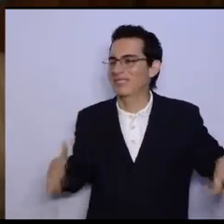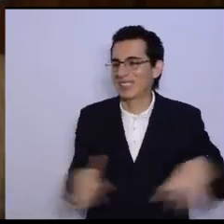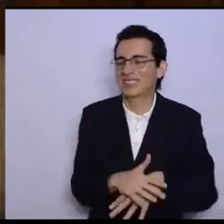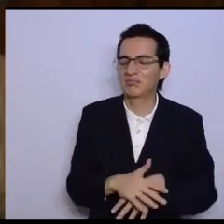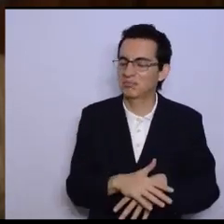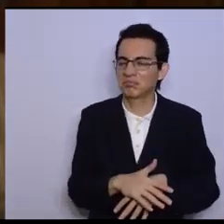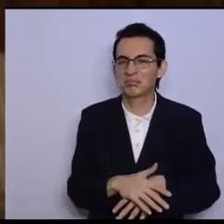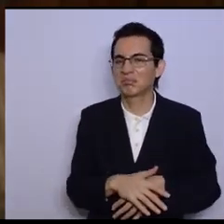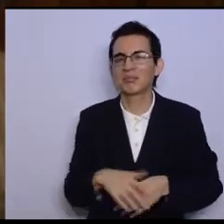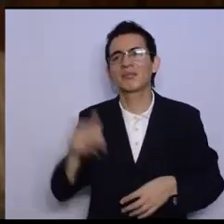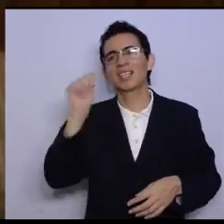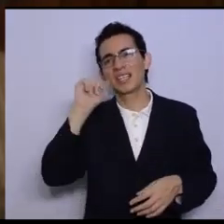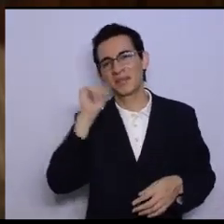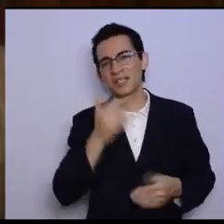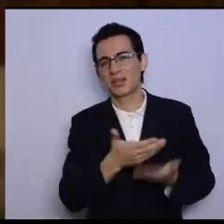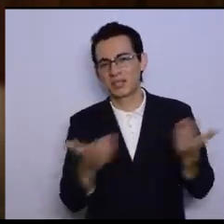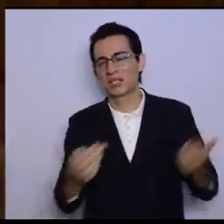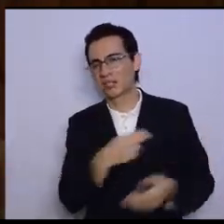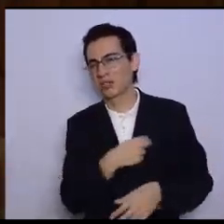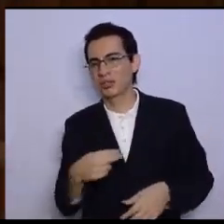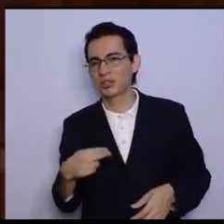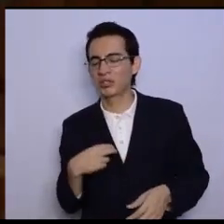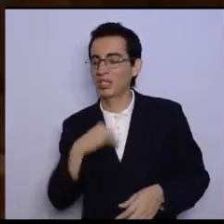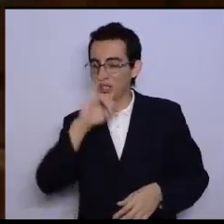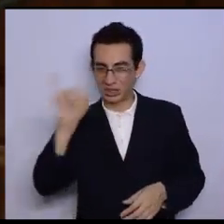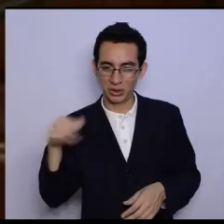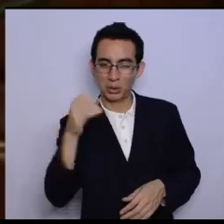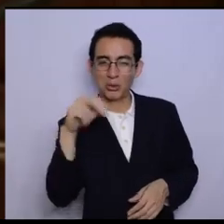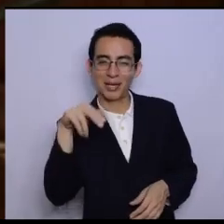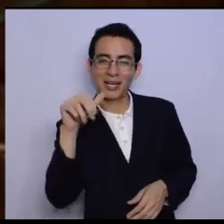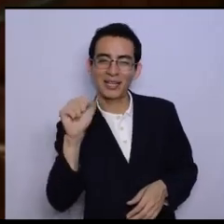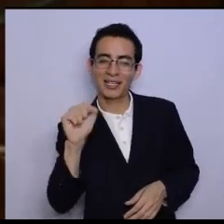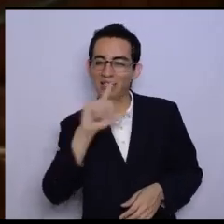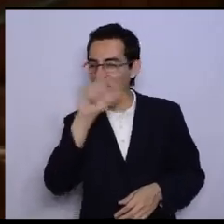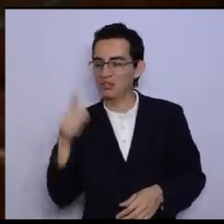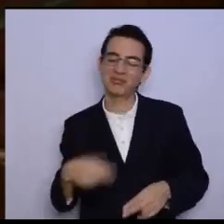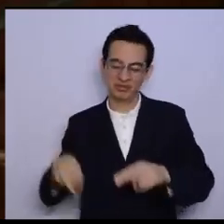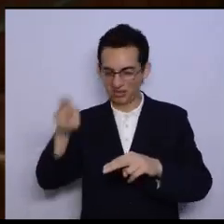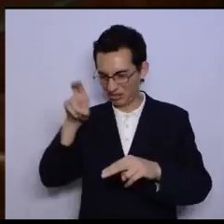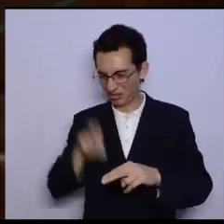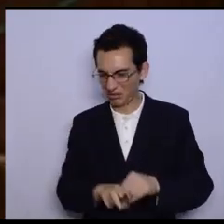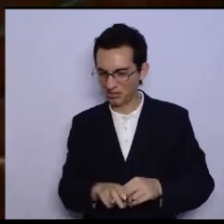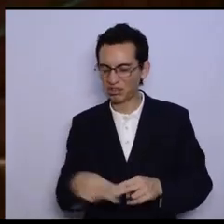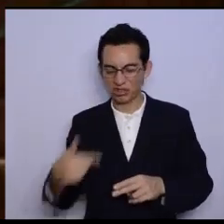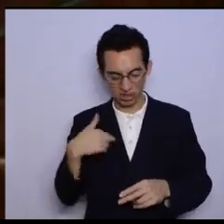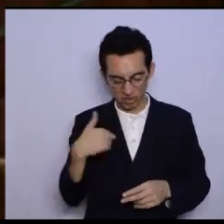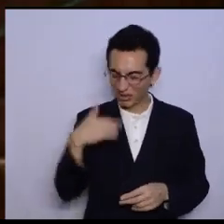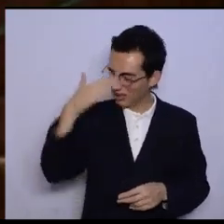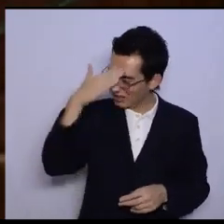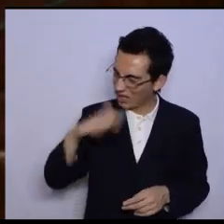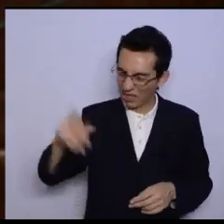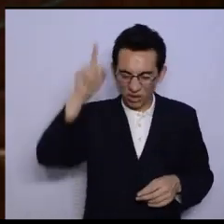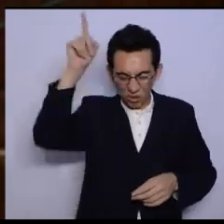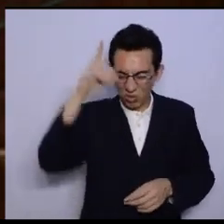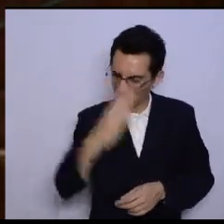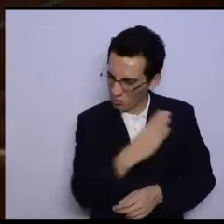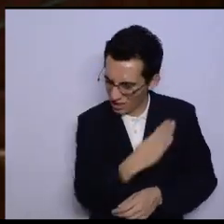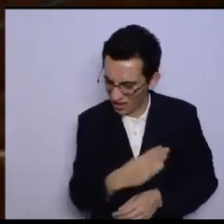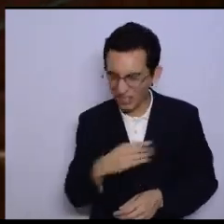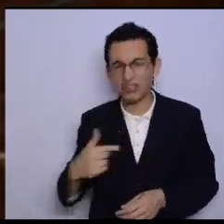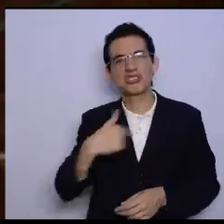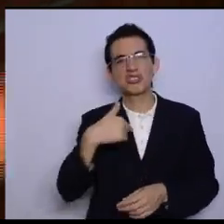Sin embargo, ahí tenemos un caso. Y ahí va Jonás todo y se sienta afuera de la ciudad. Yo sabía que tú eres bueno, yo sabía que tú